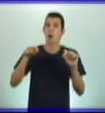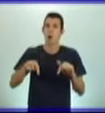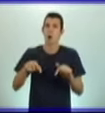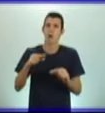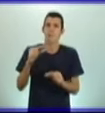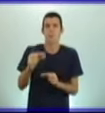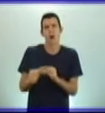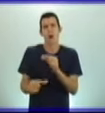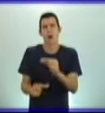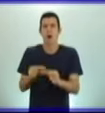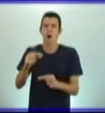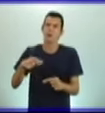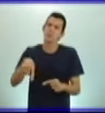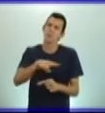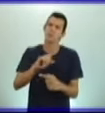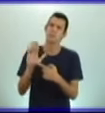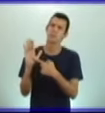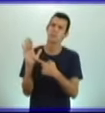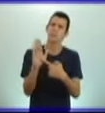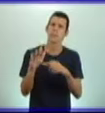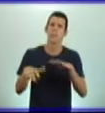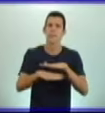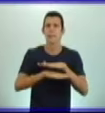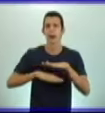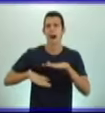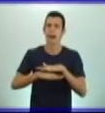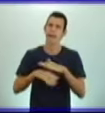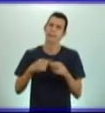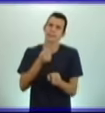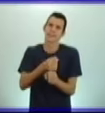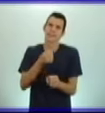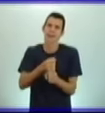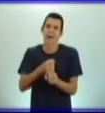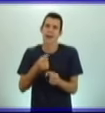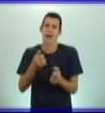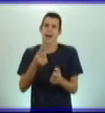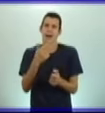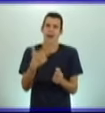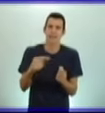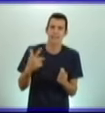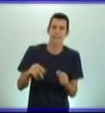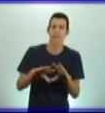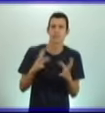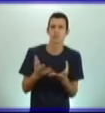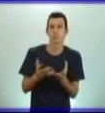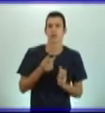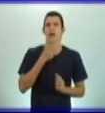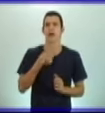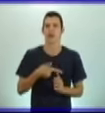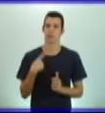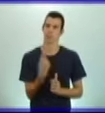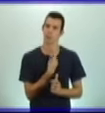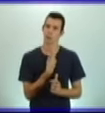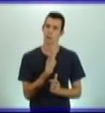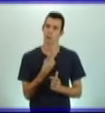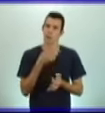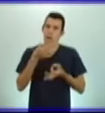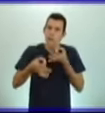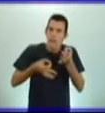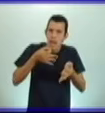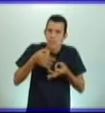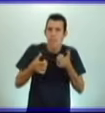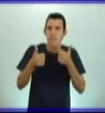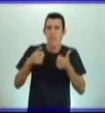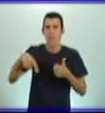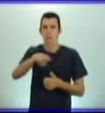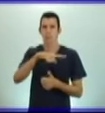desarrollo mostrarles cómo trabajar de manera que las explicaciones que demos les permitan, les